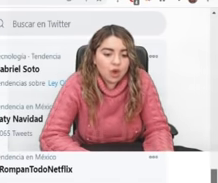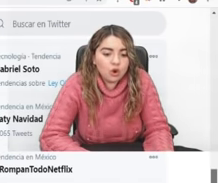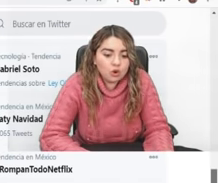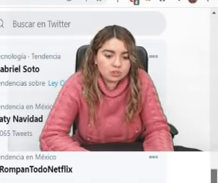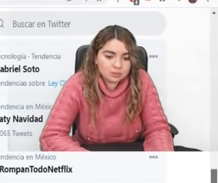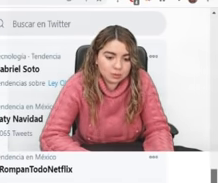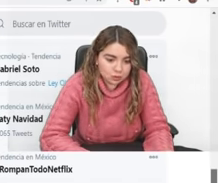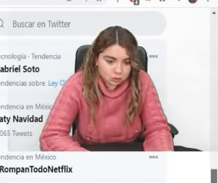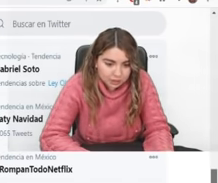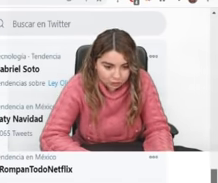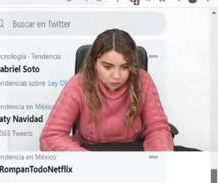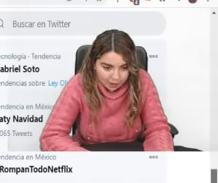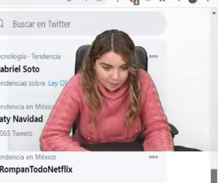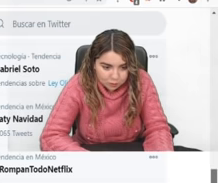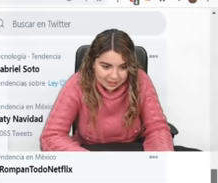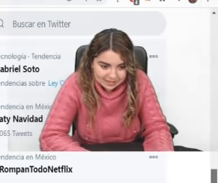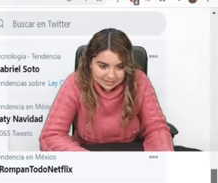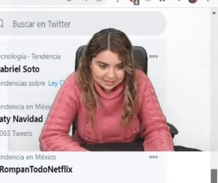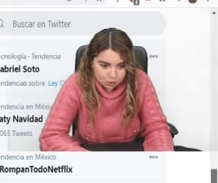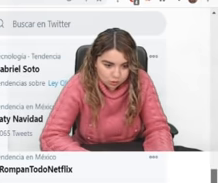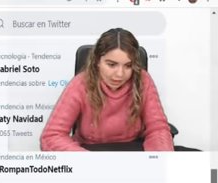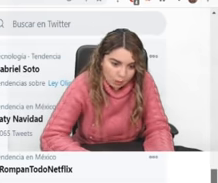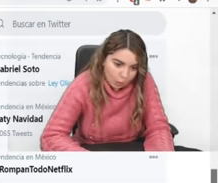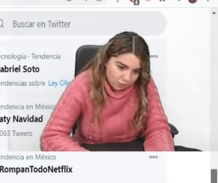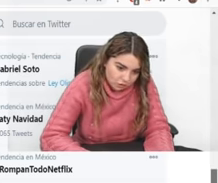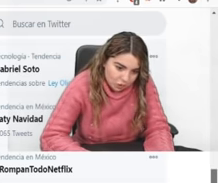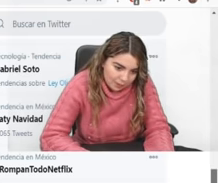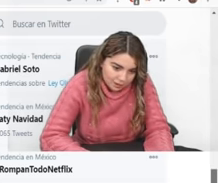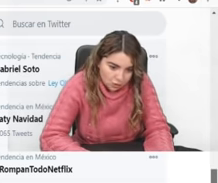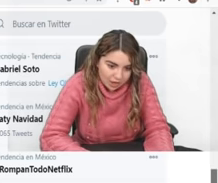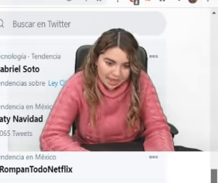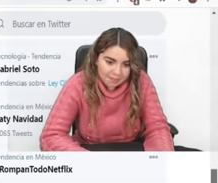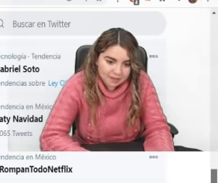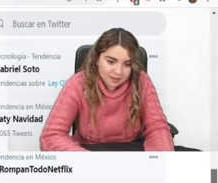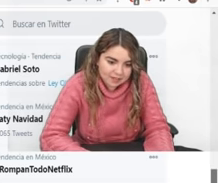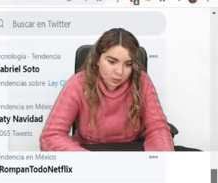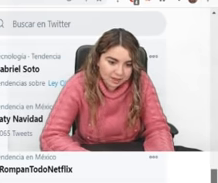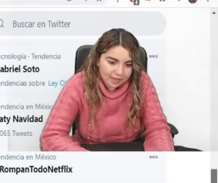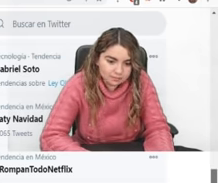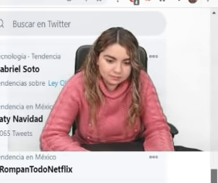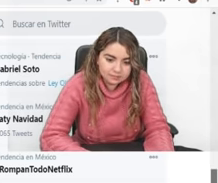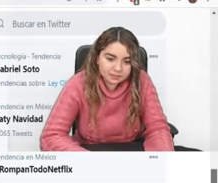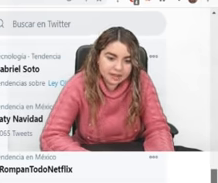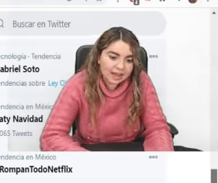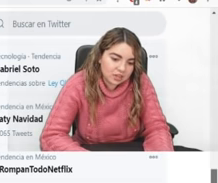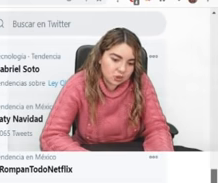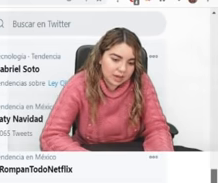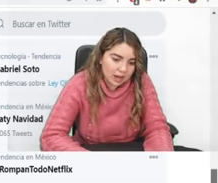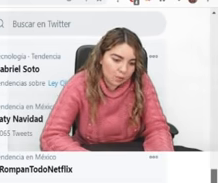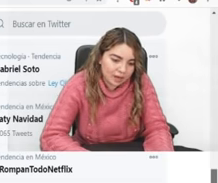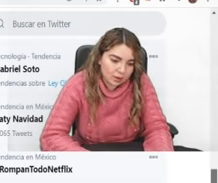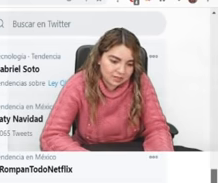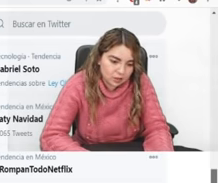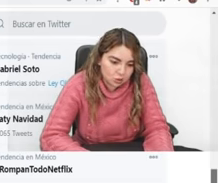conformidad con los instrumentos suscritos por ambos países y los acuerdos de cooperación en materia de seguridad, la relación